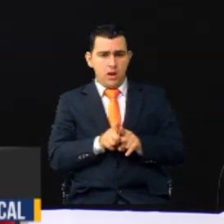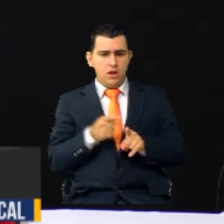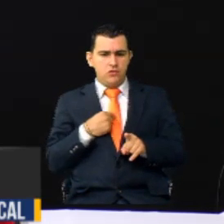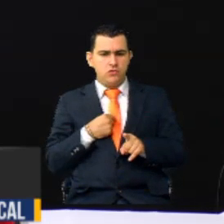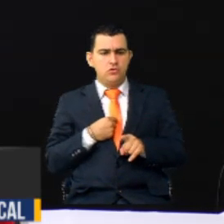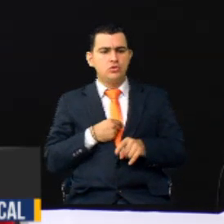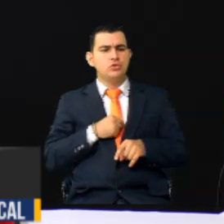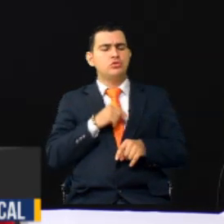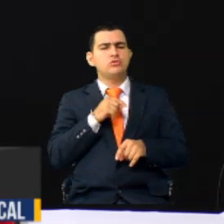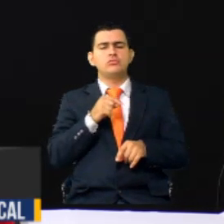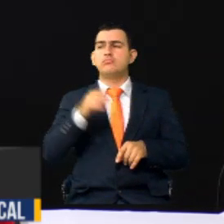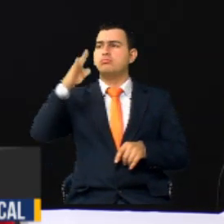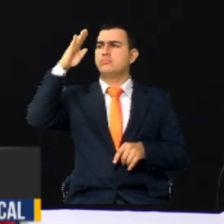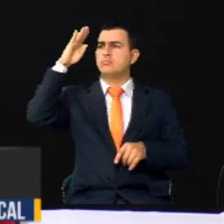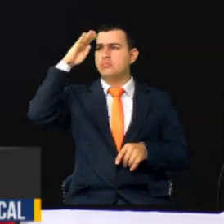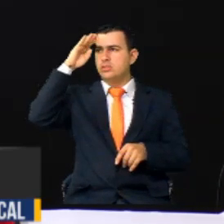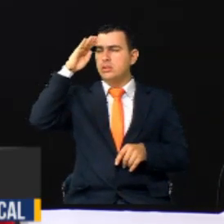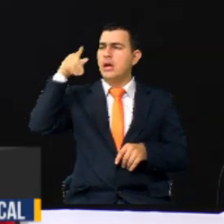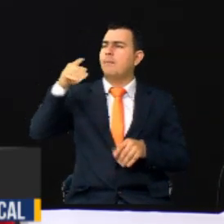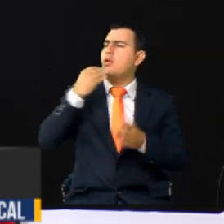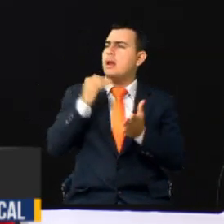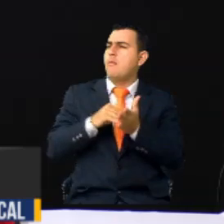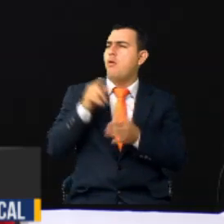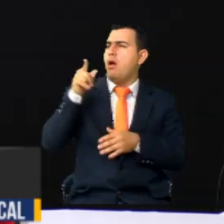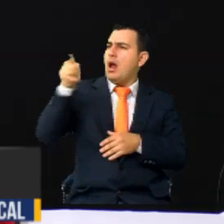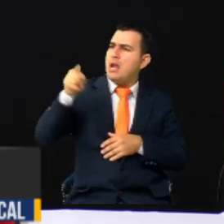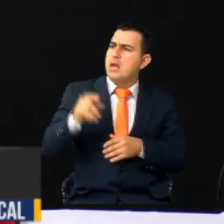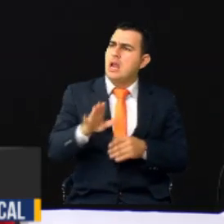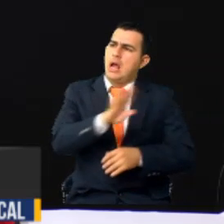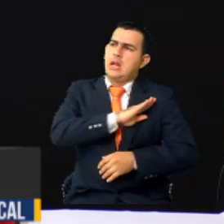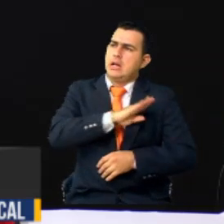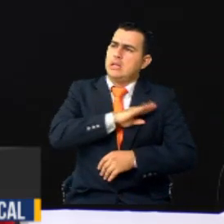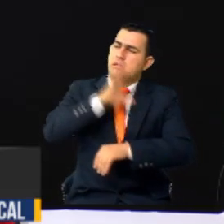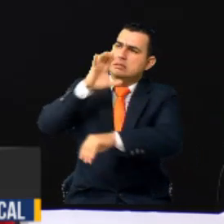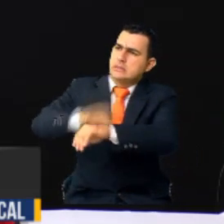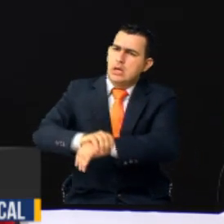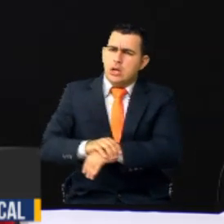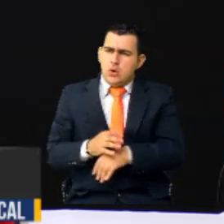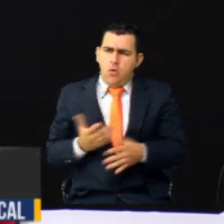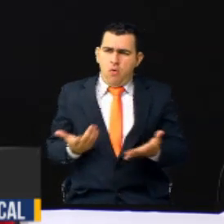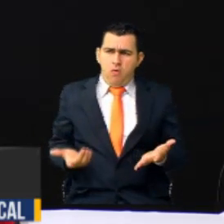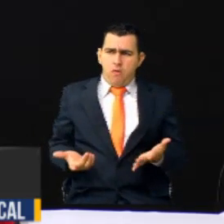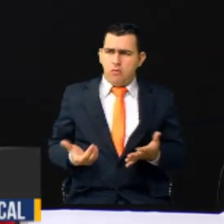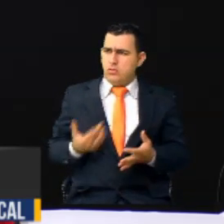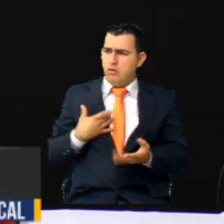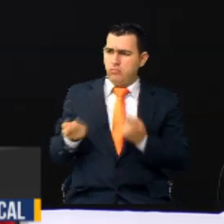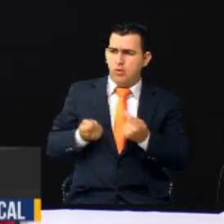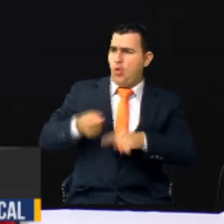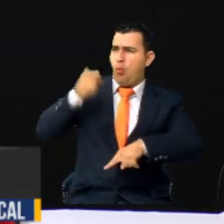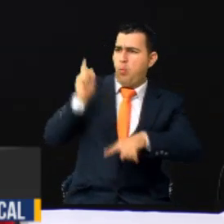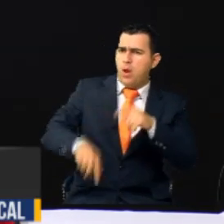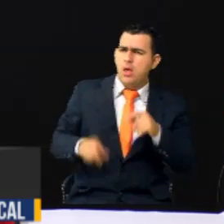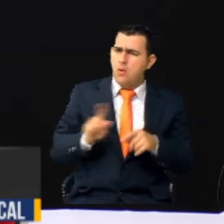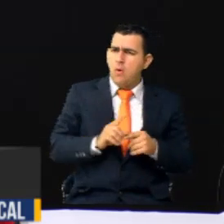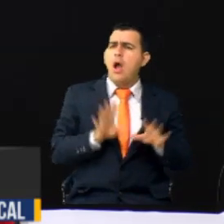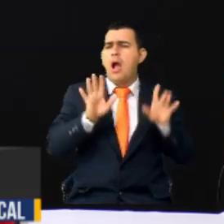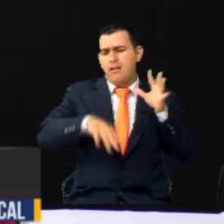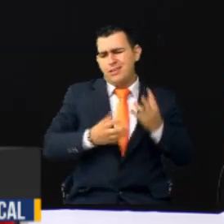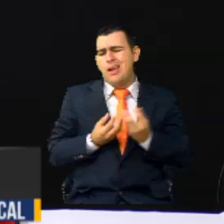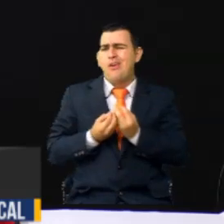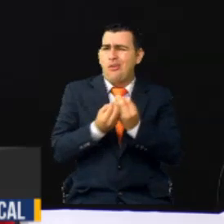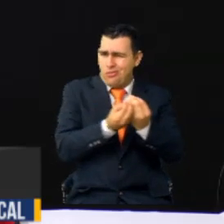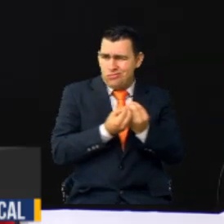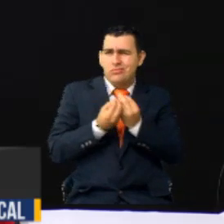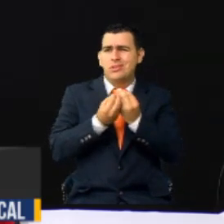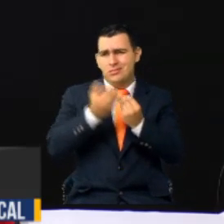no es restringiéndole las facultades. El control político se hace en los debates al interior del Consejo. A veces tenemos